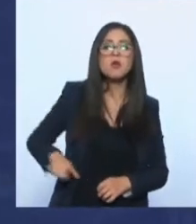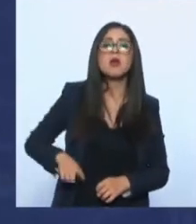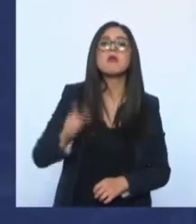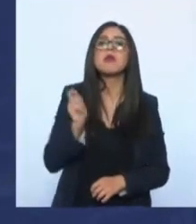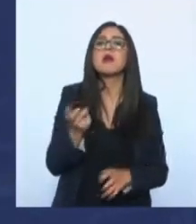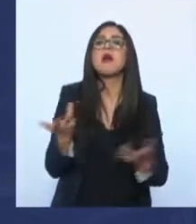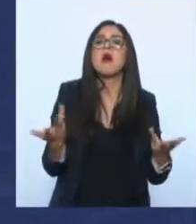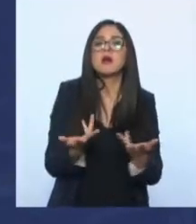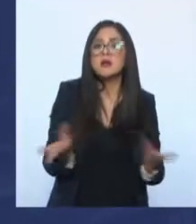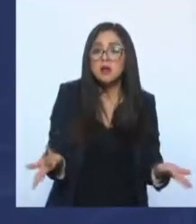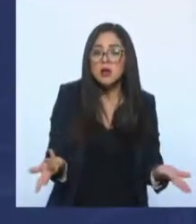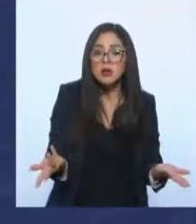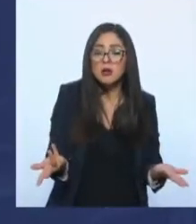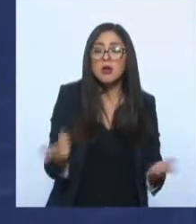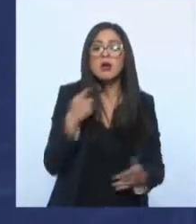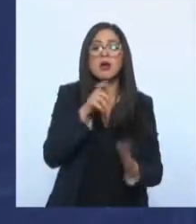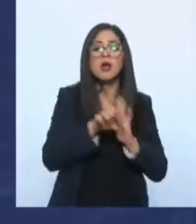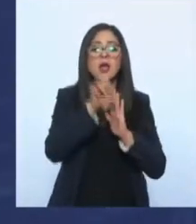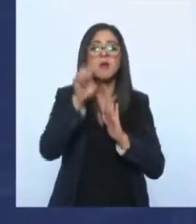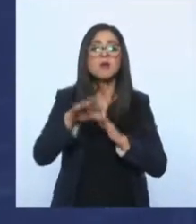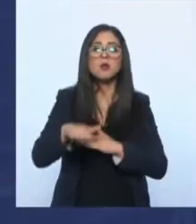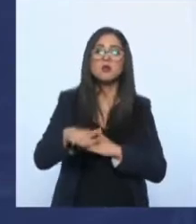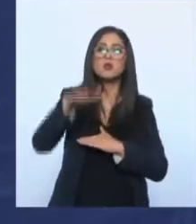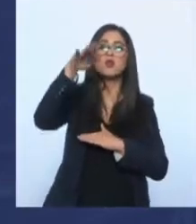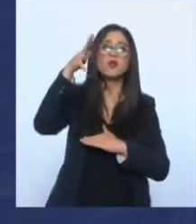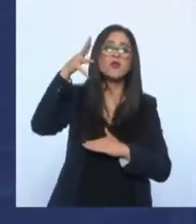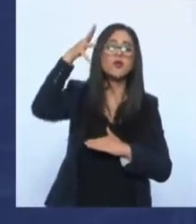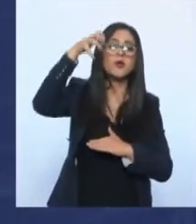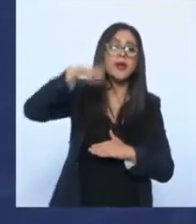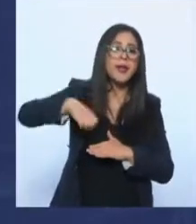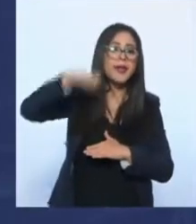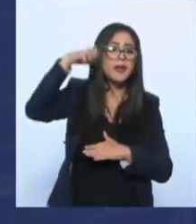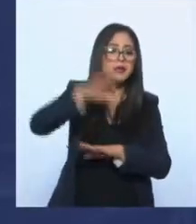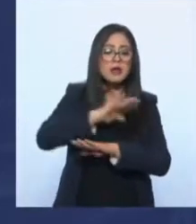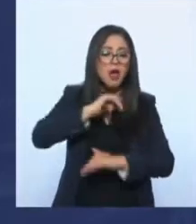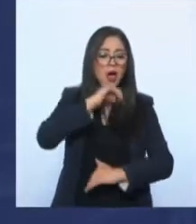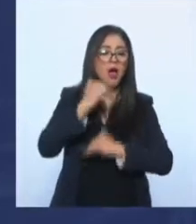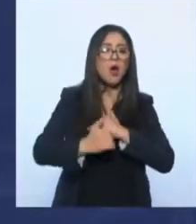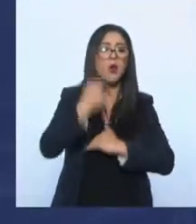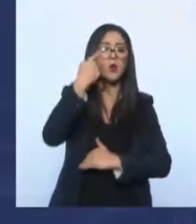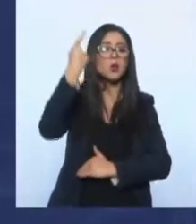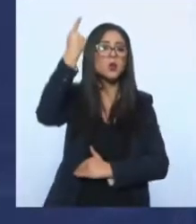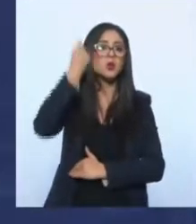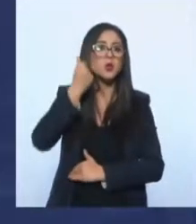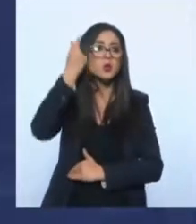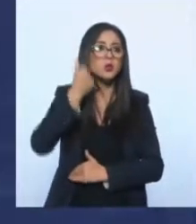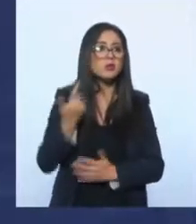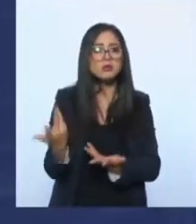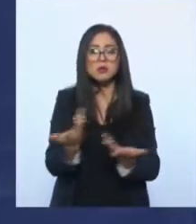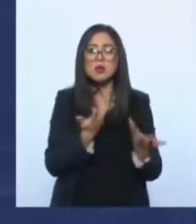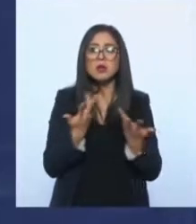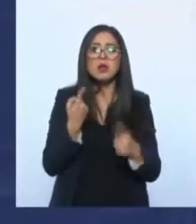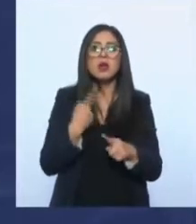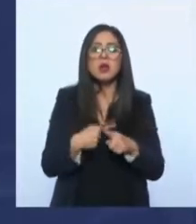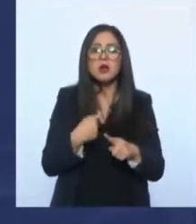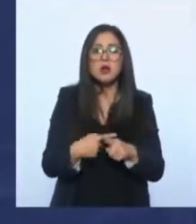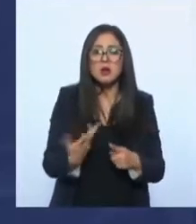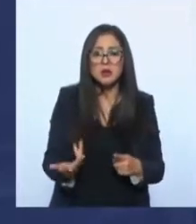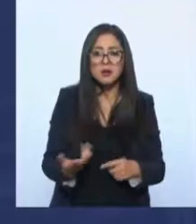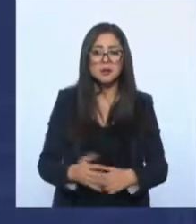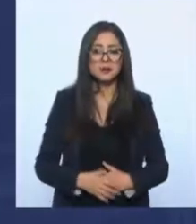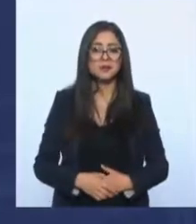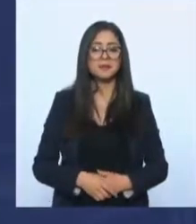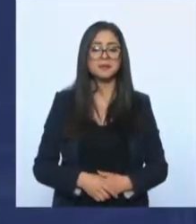porque si realmente llegas a una edad en la que se termina tu productividad y en ese momento pues quedas al desempleo,